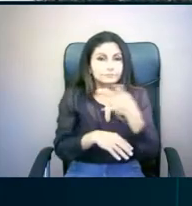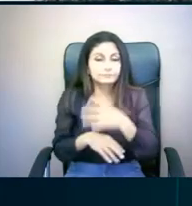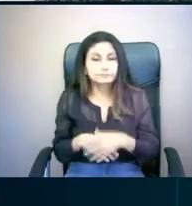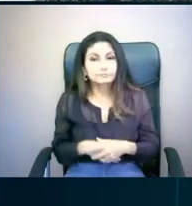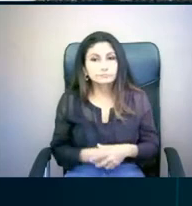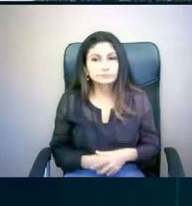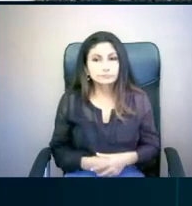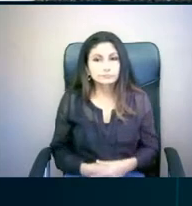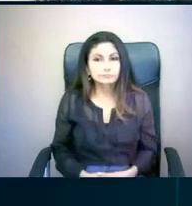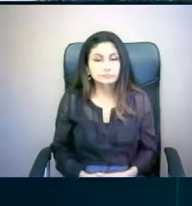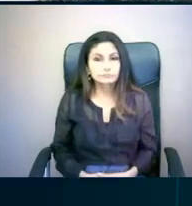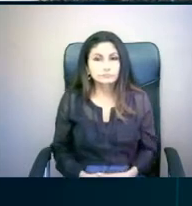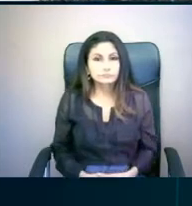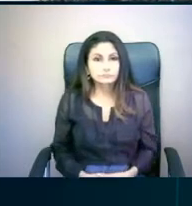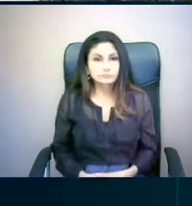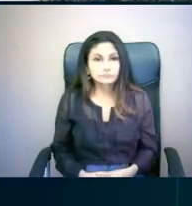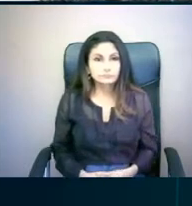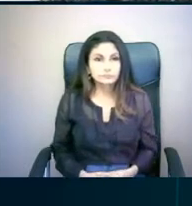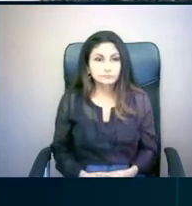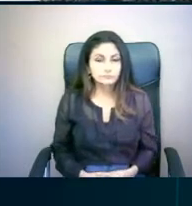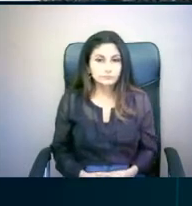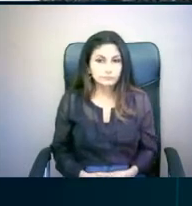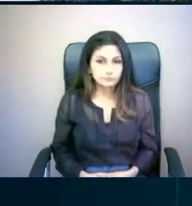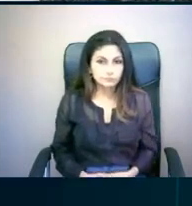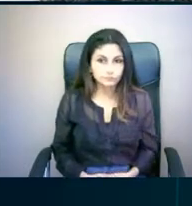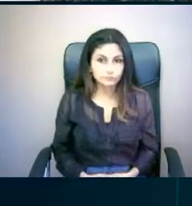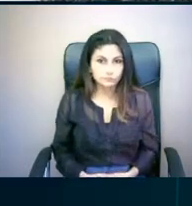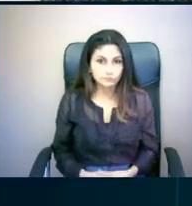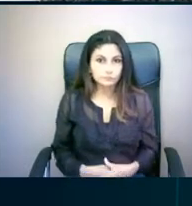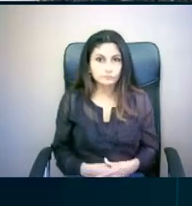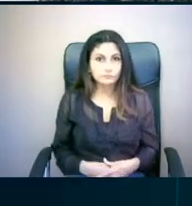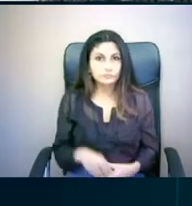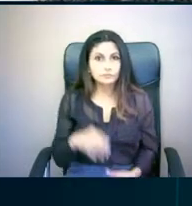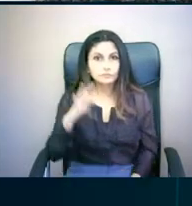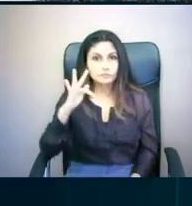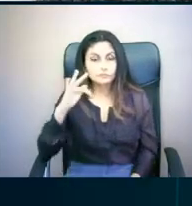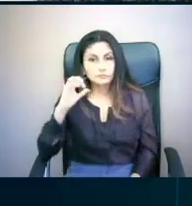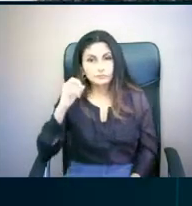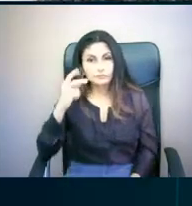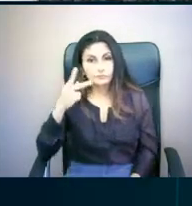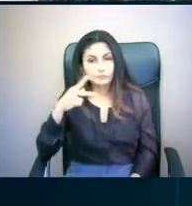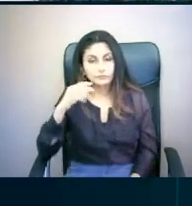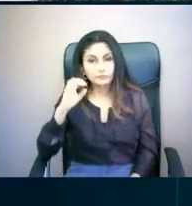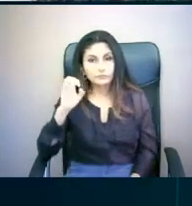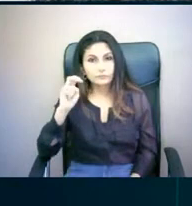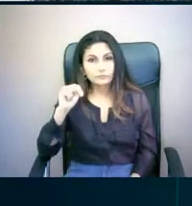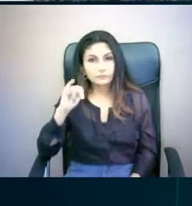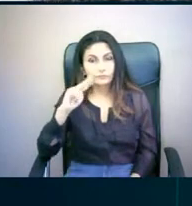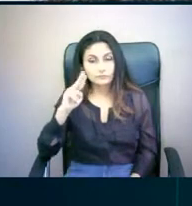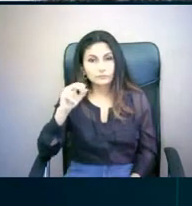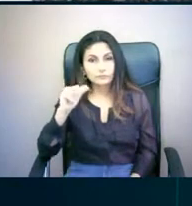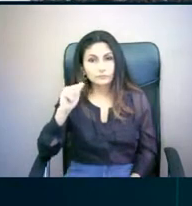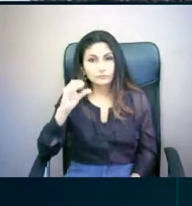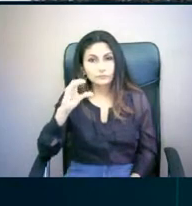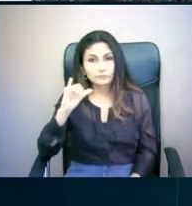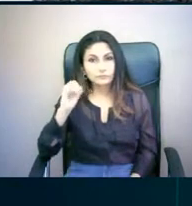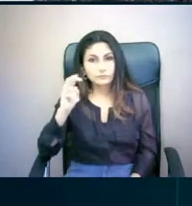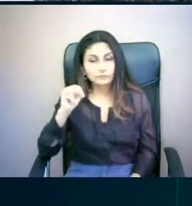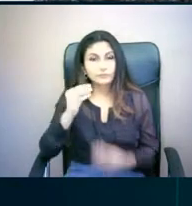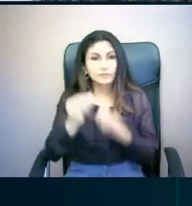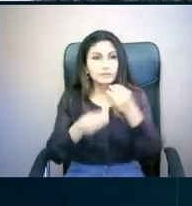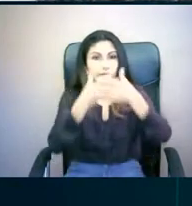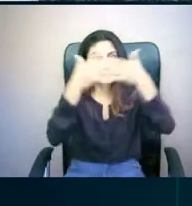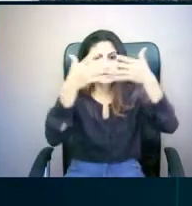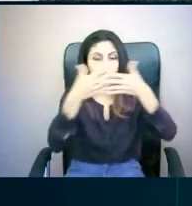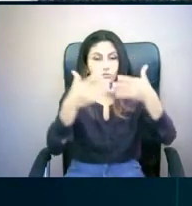primer paso que hay con un texto se llama la tokenización. Cuando hablamos de tokenización es simplemente coger los textos y separarlo por las diferentes palabras que